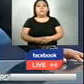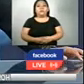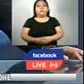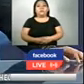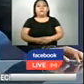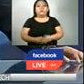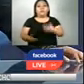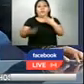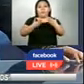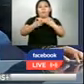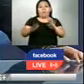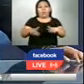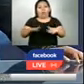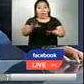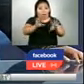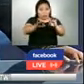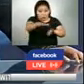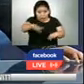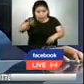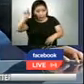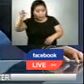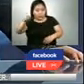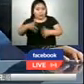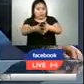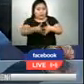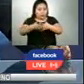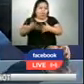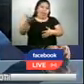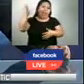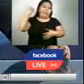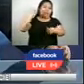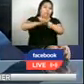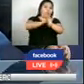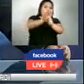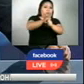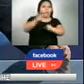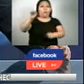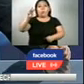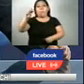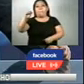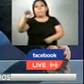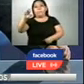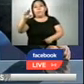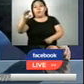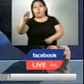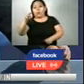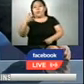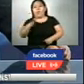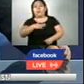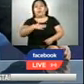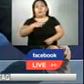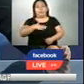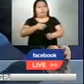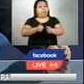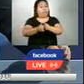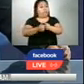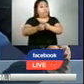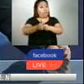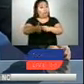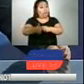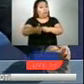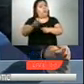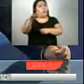Y ahora contarle que algunas ciudades en Estados Unidos que al inicio de la ola de la variante Omicron del coronavirus alcanzaron cifras